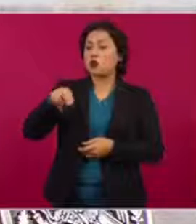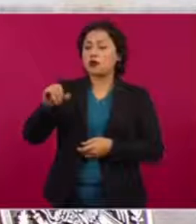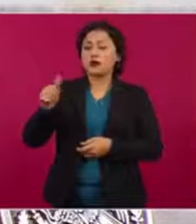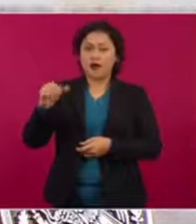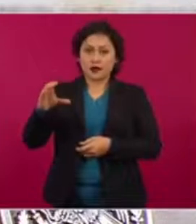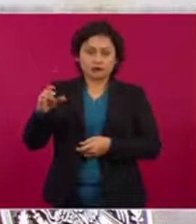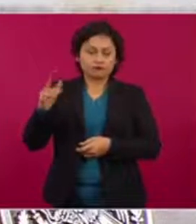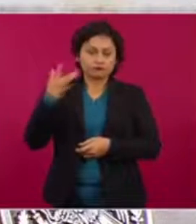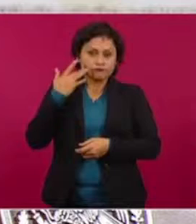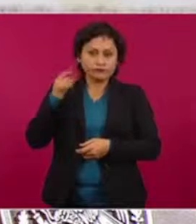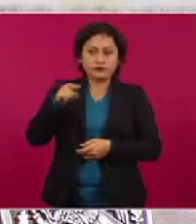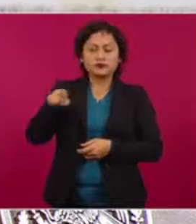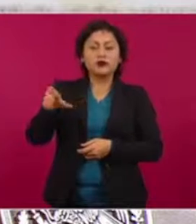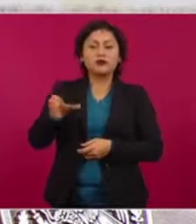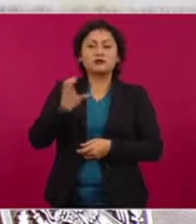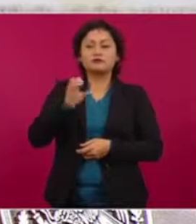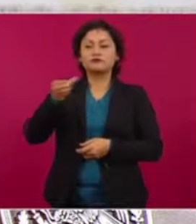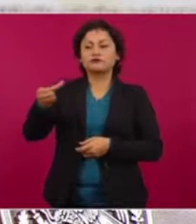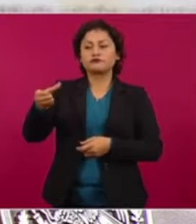y cerraron el acuerdo.